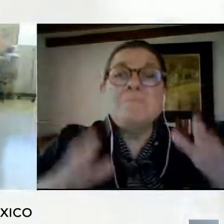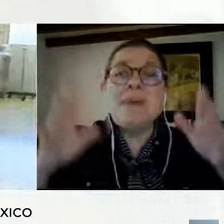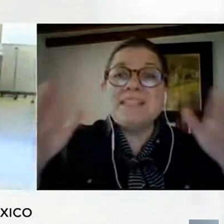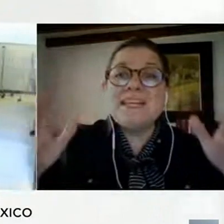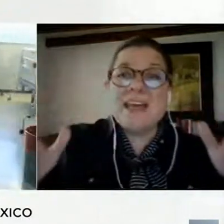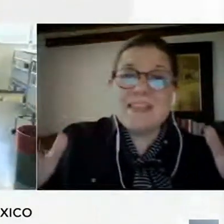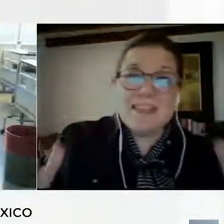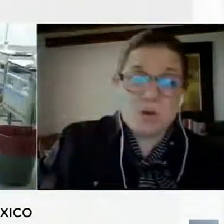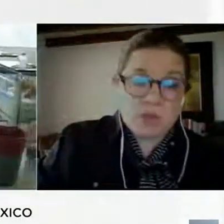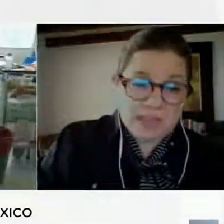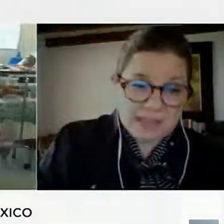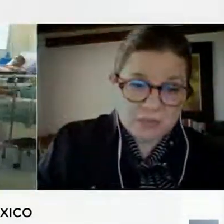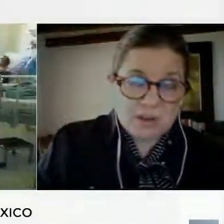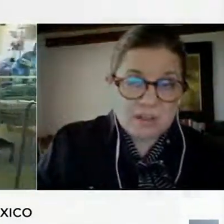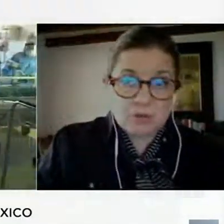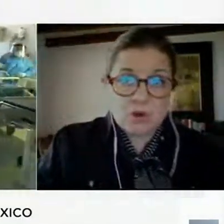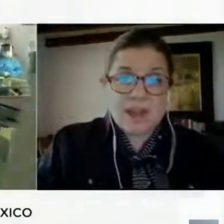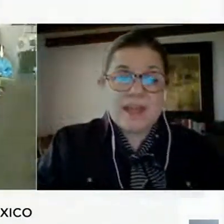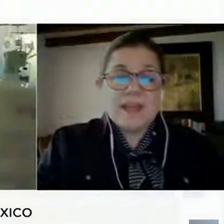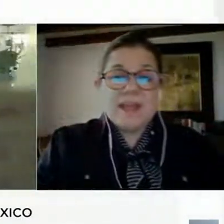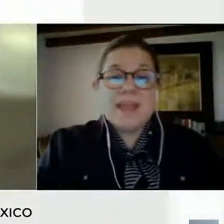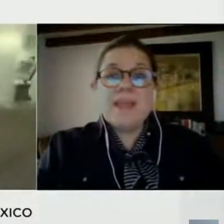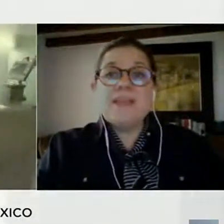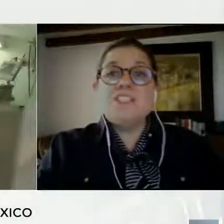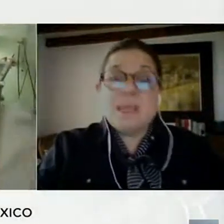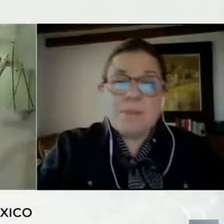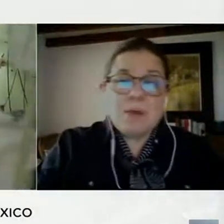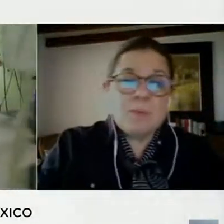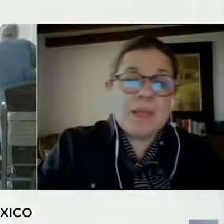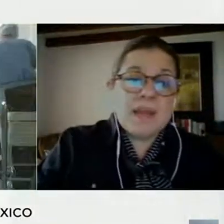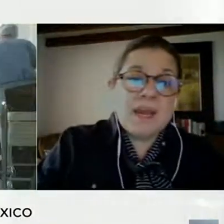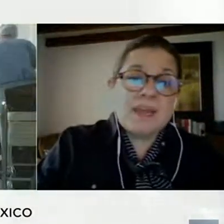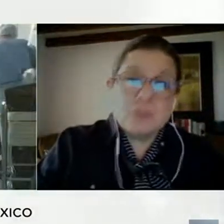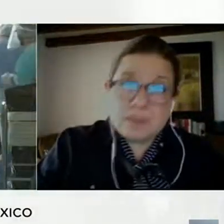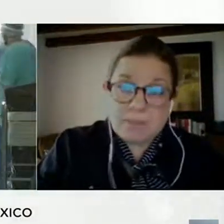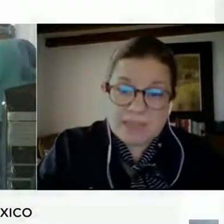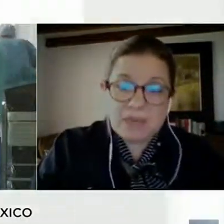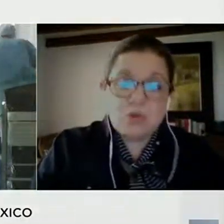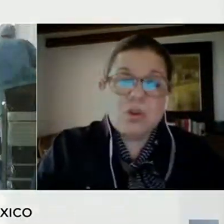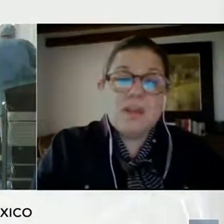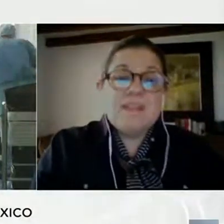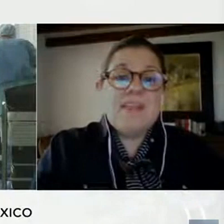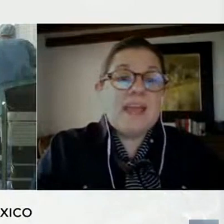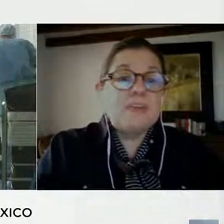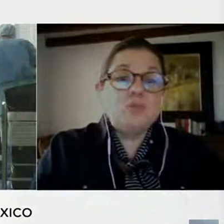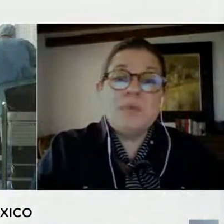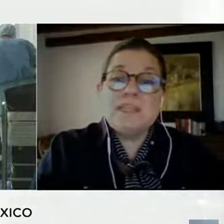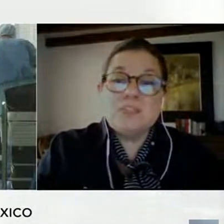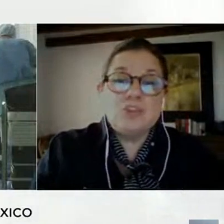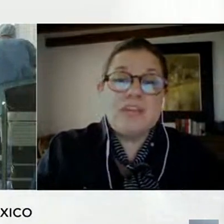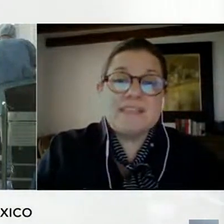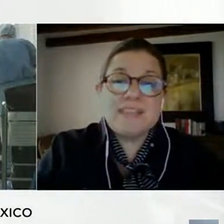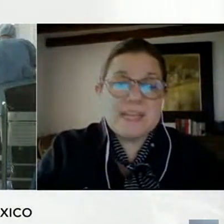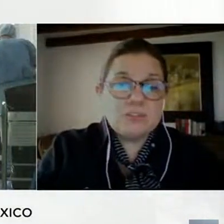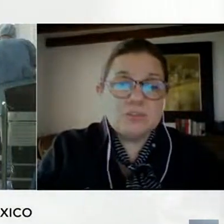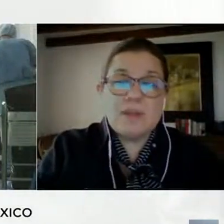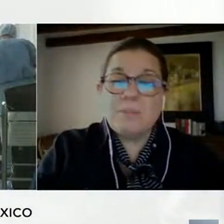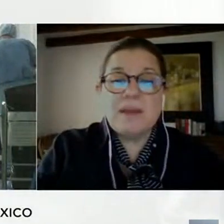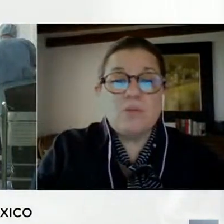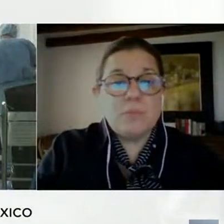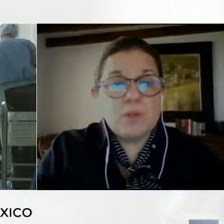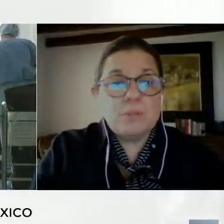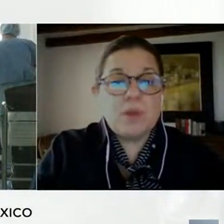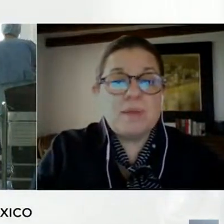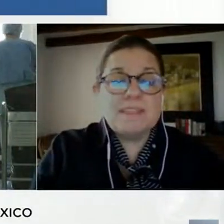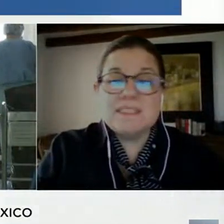intención, más allá de lo que ha dicho la doctora Sheinbaum en la Ciudad de México, de su intención de hacer